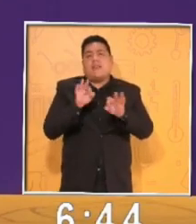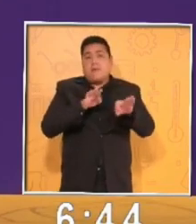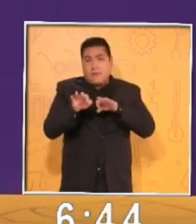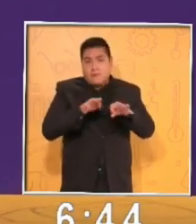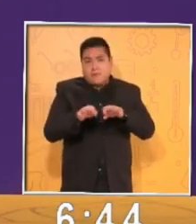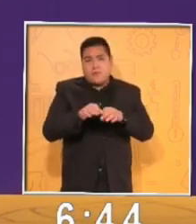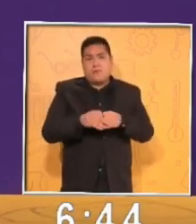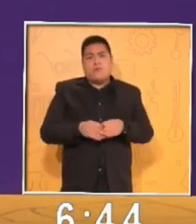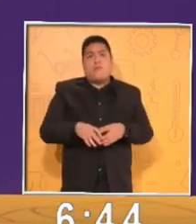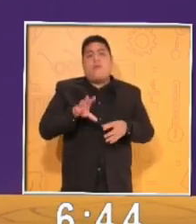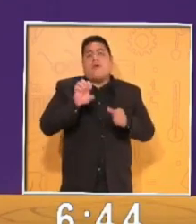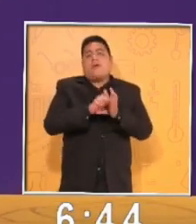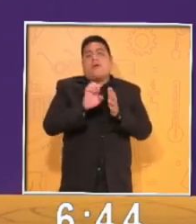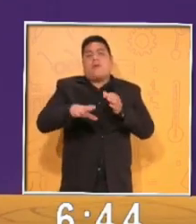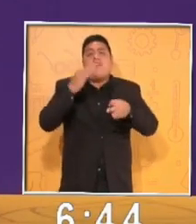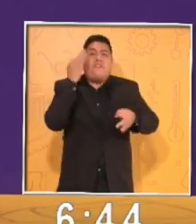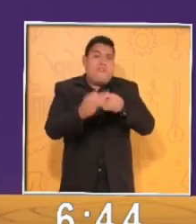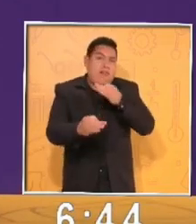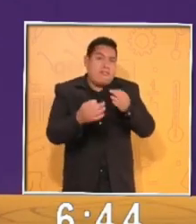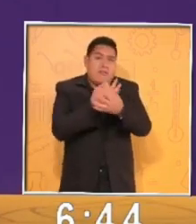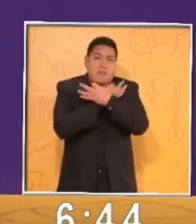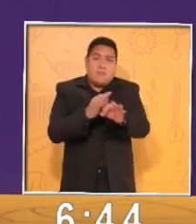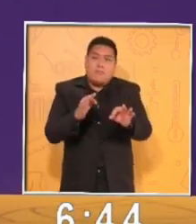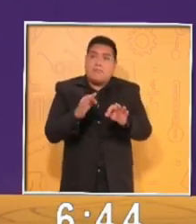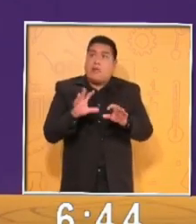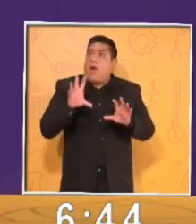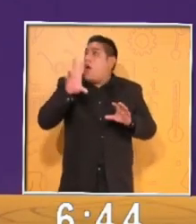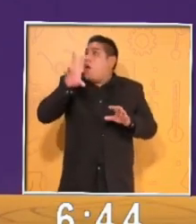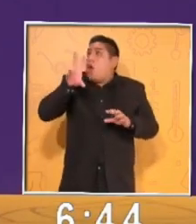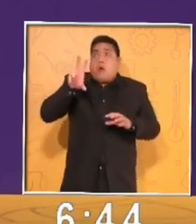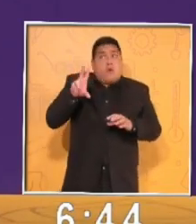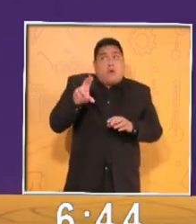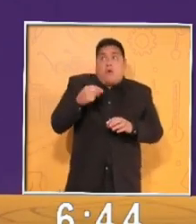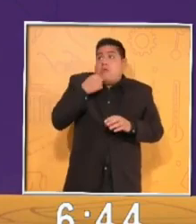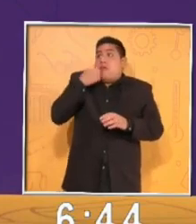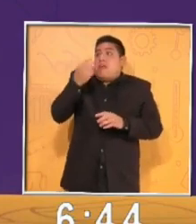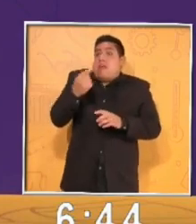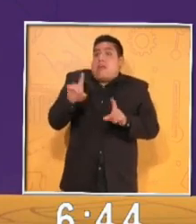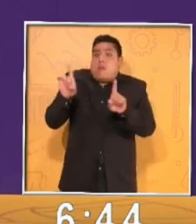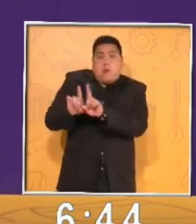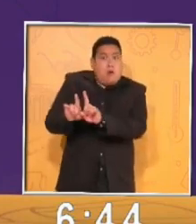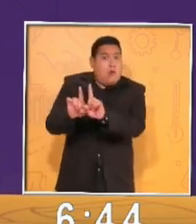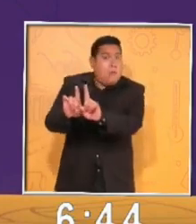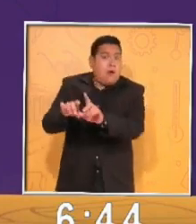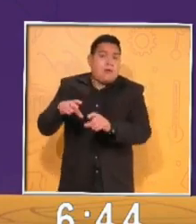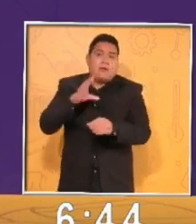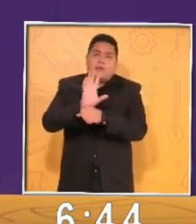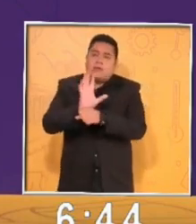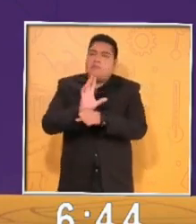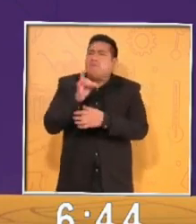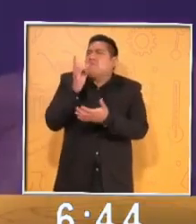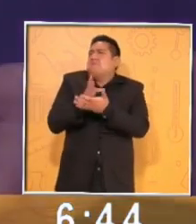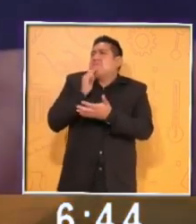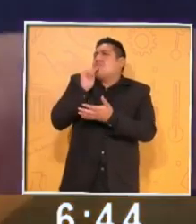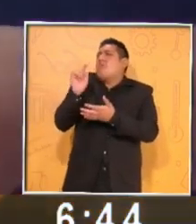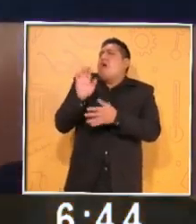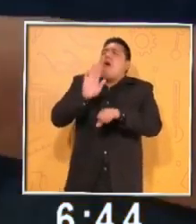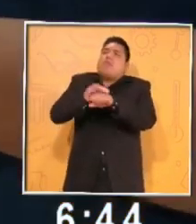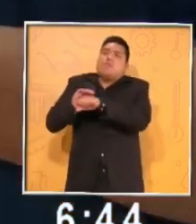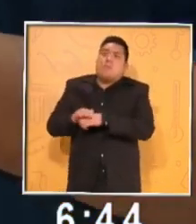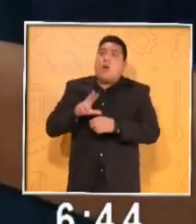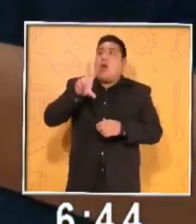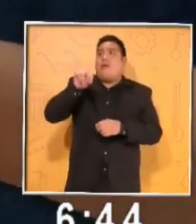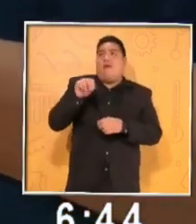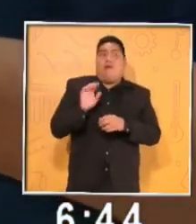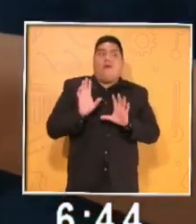datos completos, no voy a decir con quién voy al cine, voy a decir únicamente que es con unos amigos, no con el chico o la